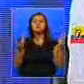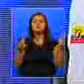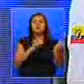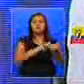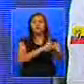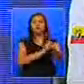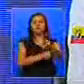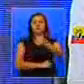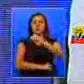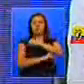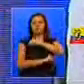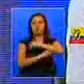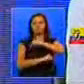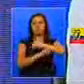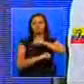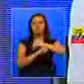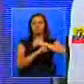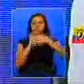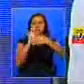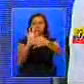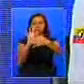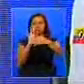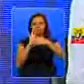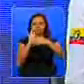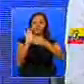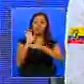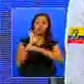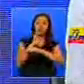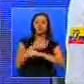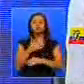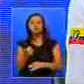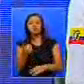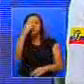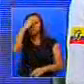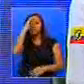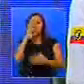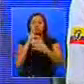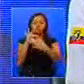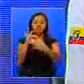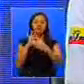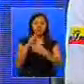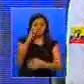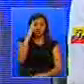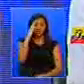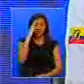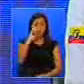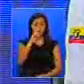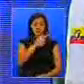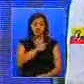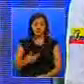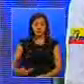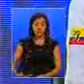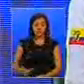no puede ser de otra manera, con las relaciones con Cuba. Pero ustedes saben que el vicepresidente de la República lidera